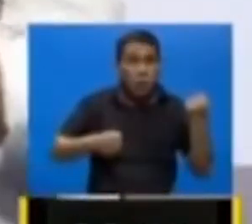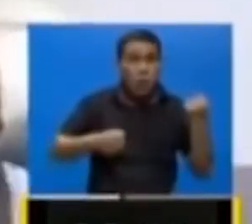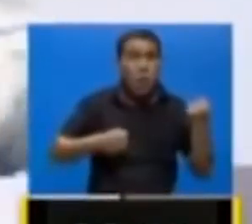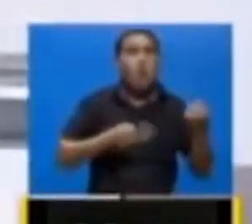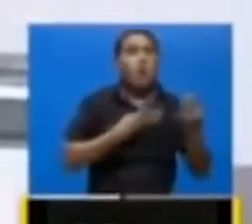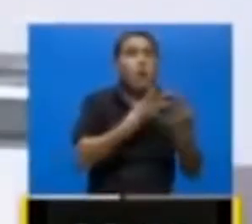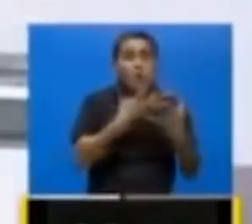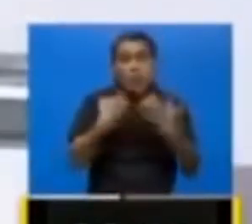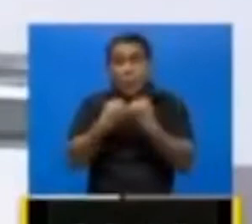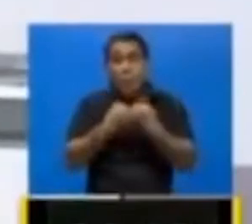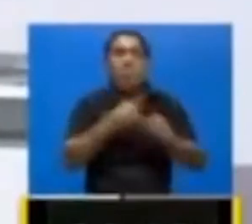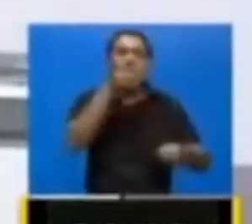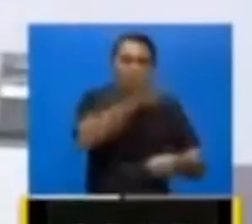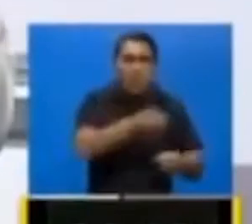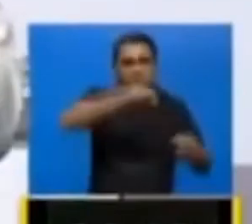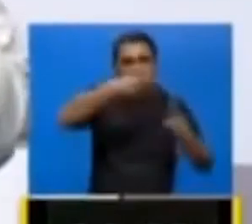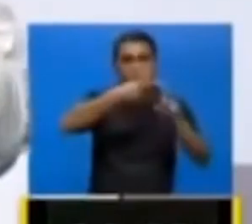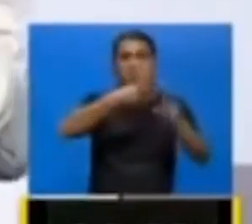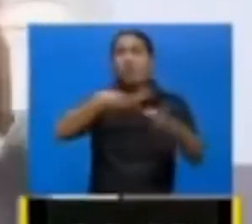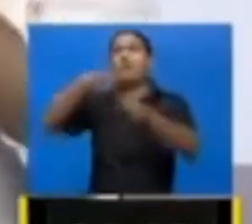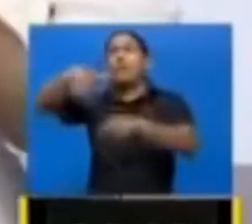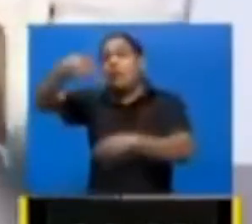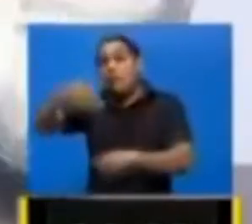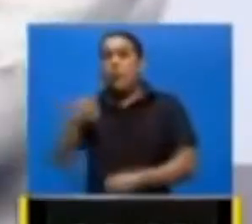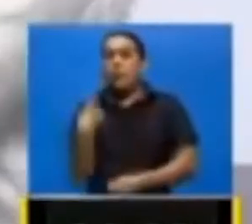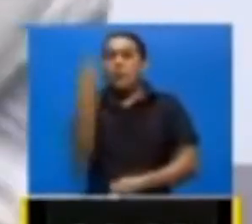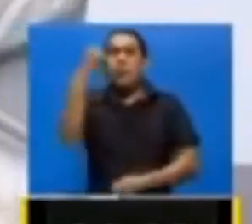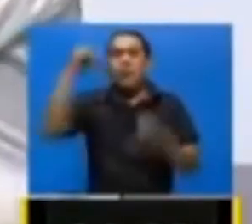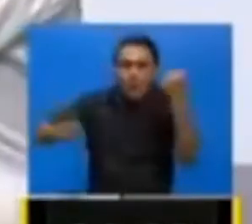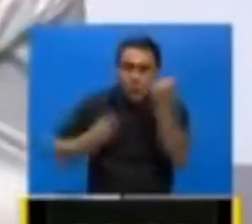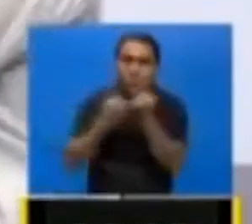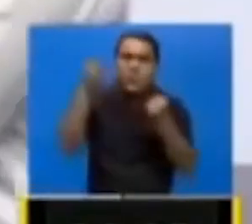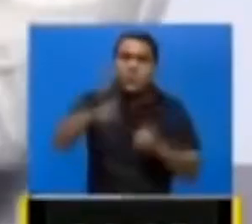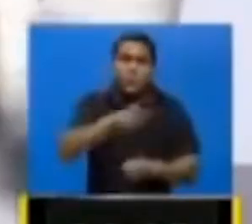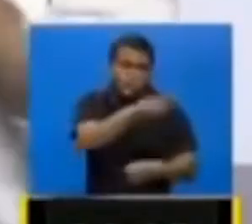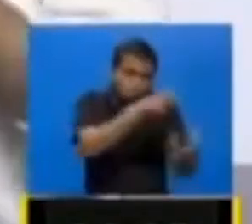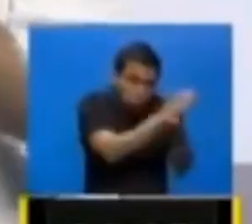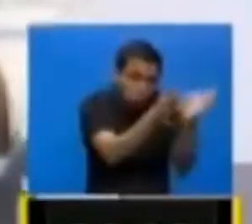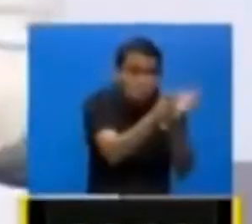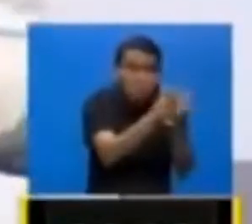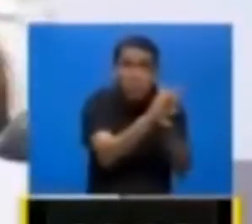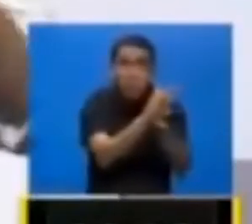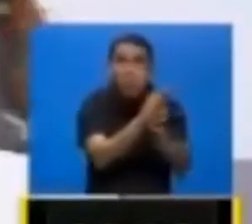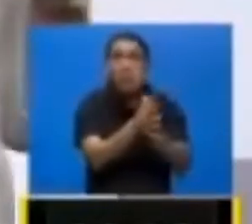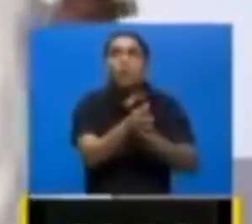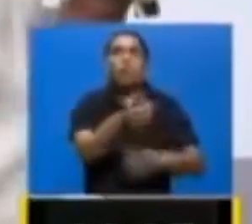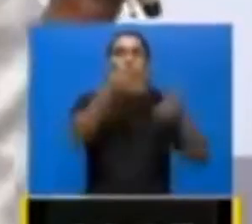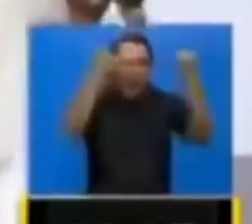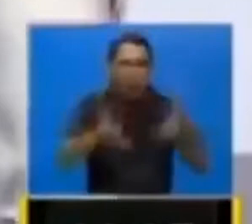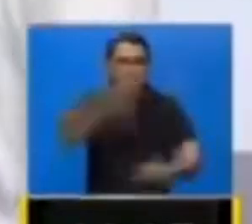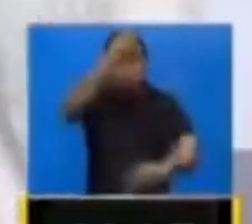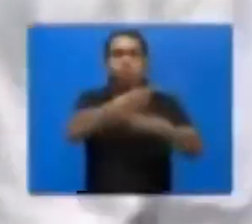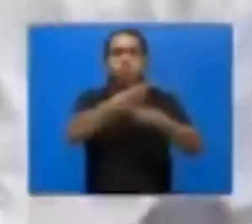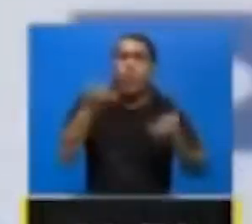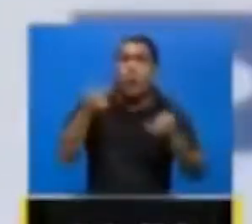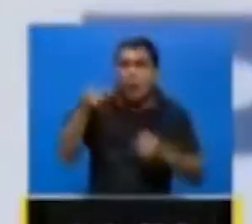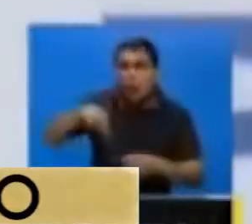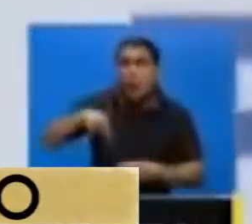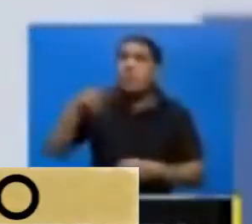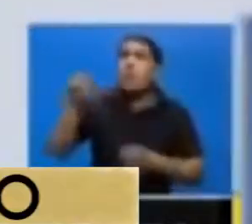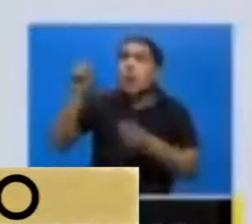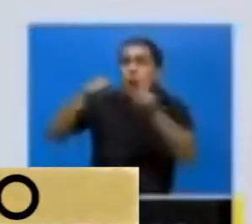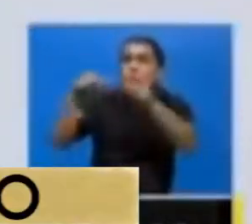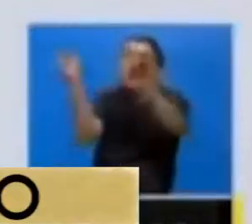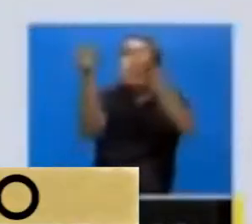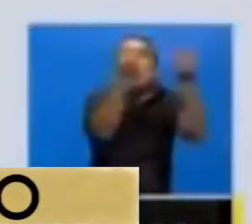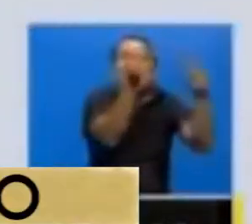las penas, sin decir la verdad y sin reparar a las víctimas. Si esa es su palabra, entonces cúmplala, doctor Germán Vargas. Porque